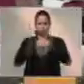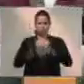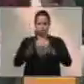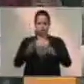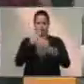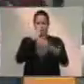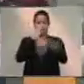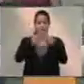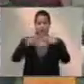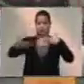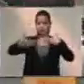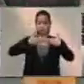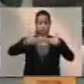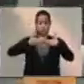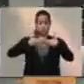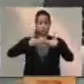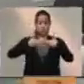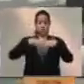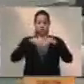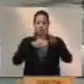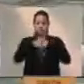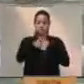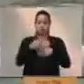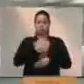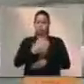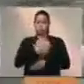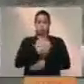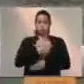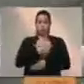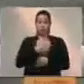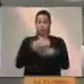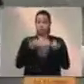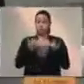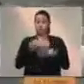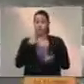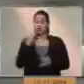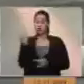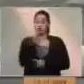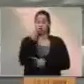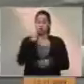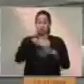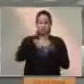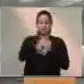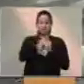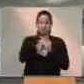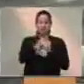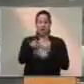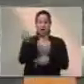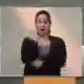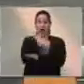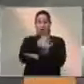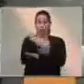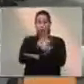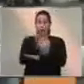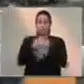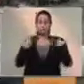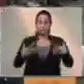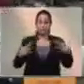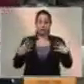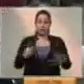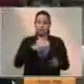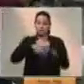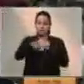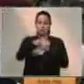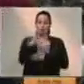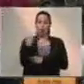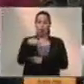momento bloqueando el acceso a la Universidad Central de Venezuela. Por ahora solo dejan ingresar a las ambulancias que entran con alguna emergencia, es